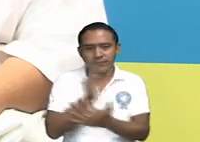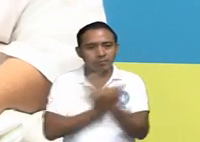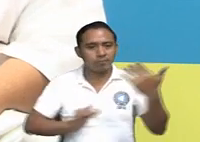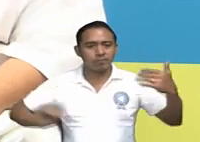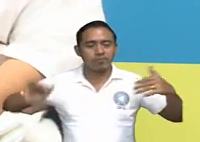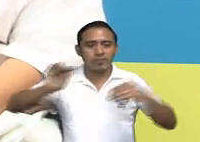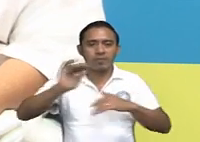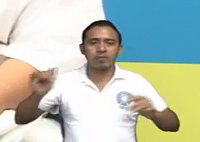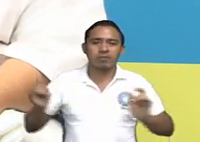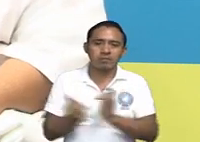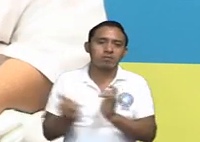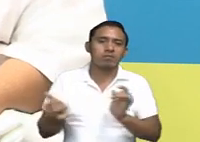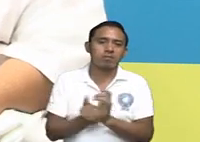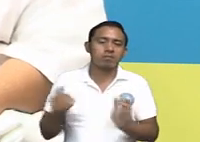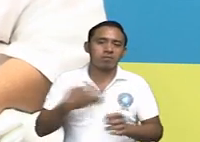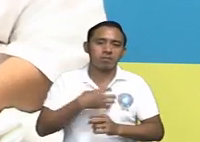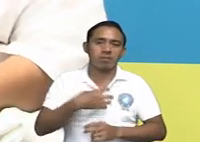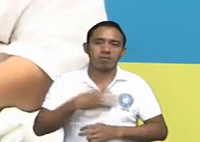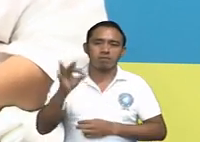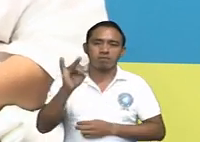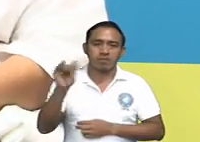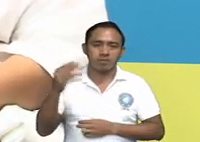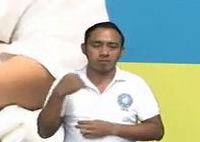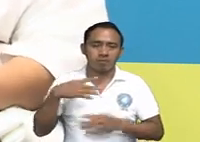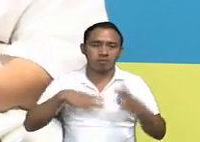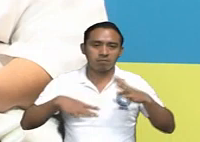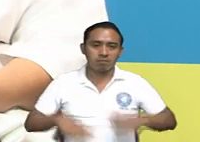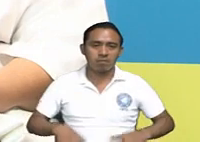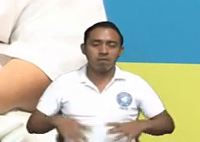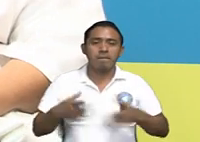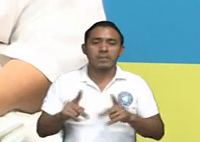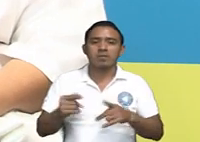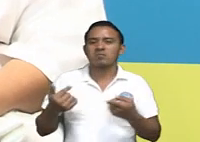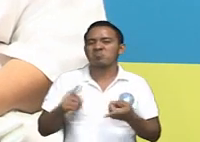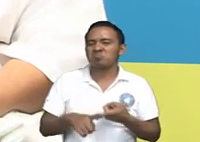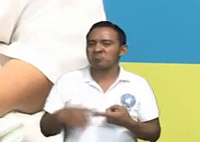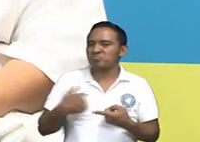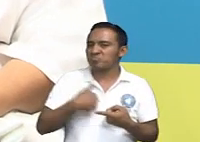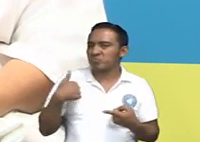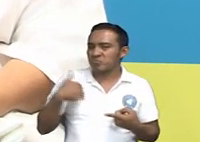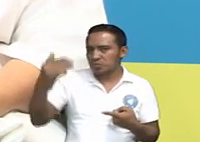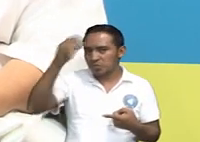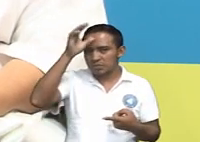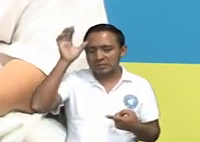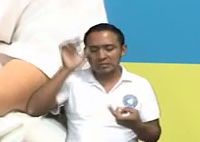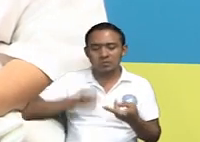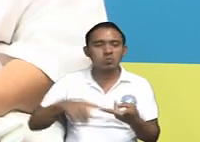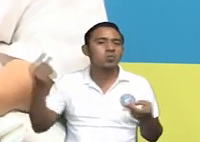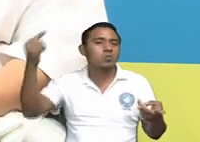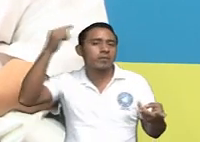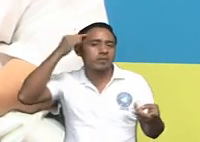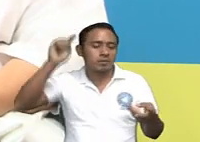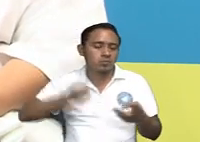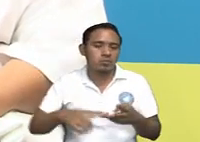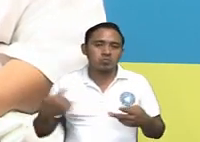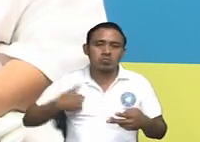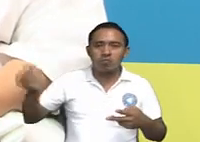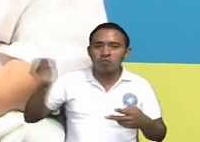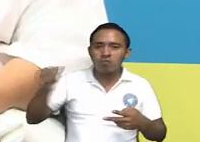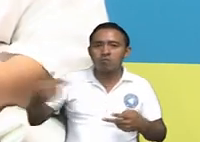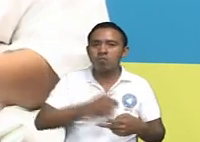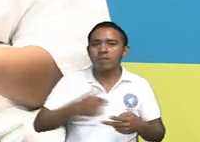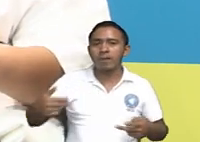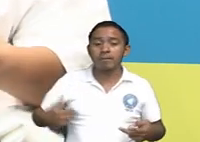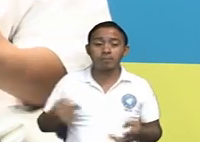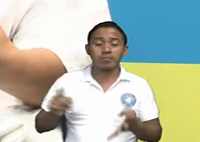genitales, incluye la parte física, pero tiene que ver con mis creencias, con mis pensamientos, con mis actitudes,